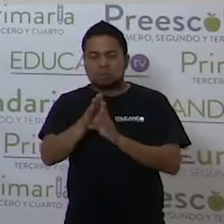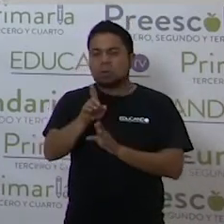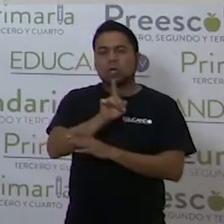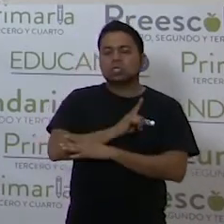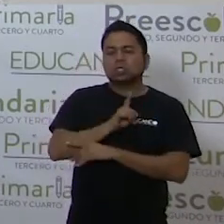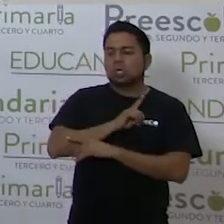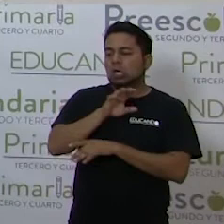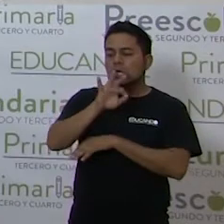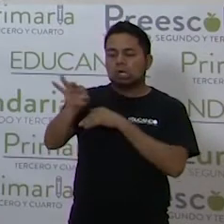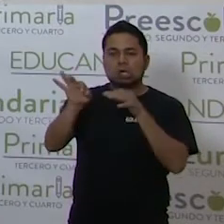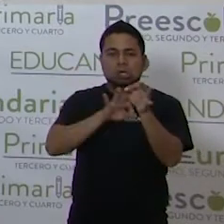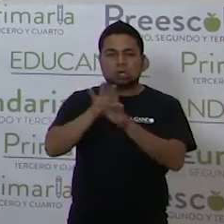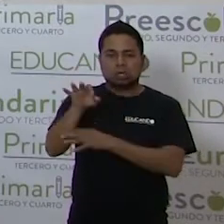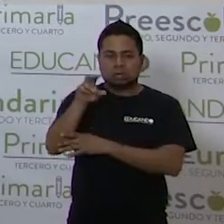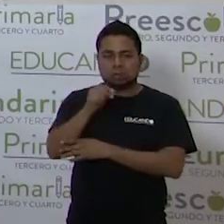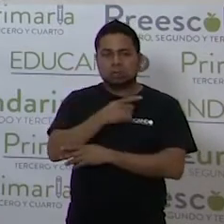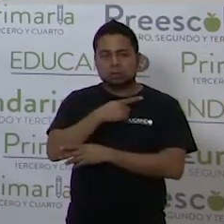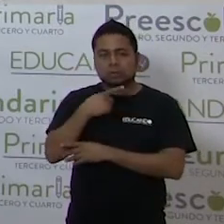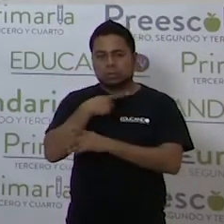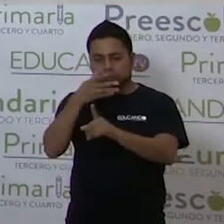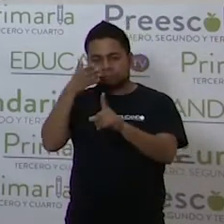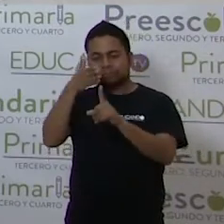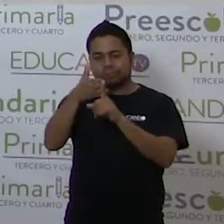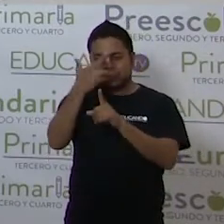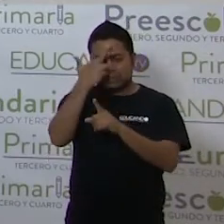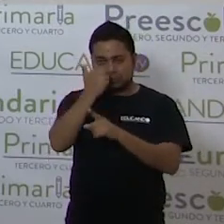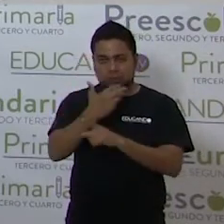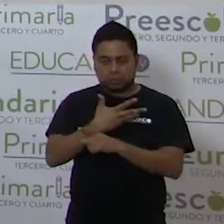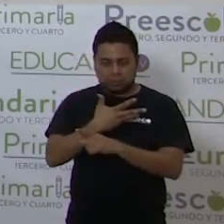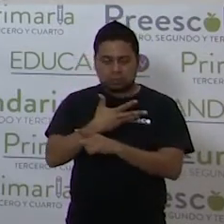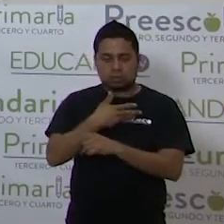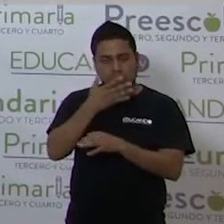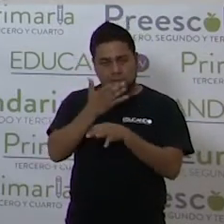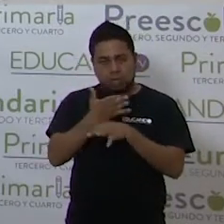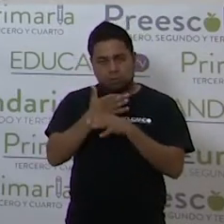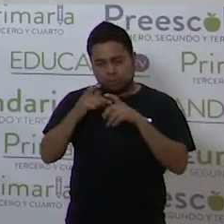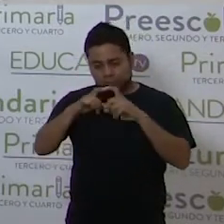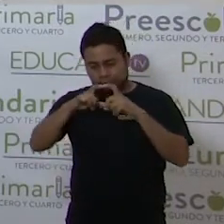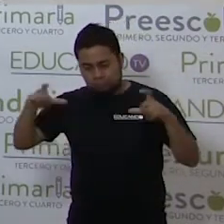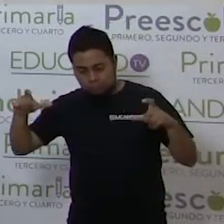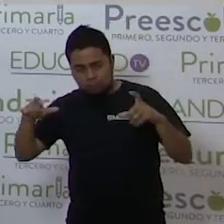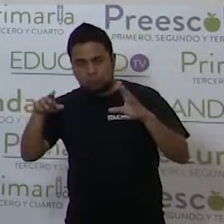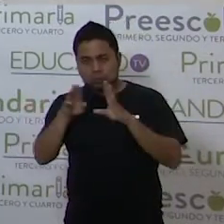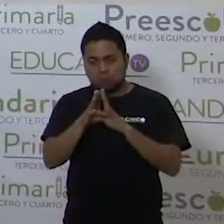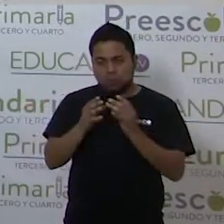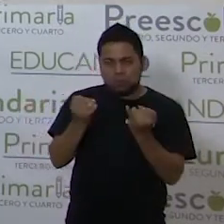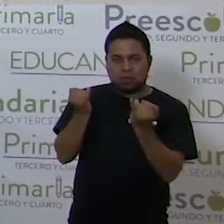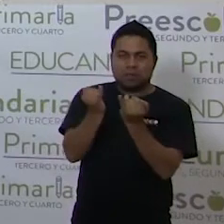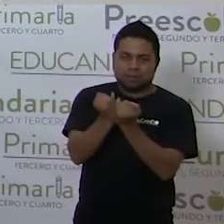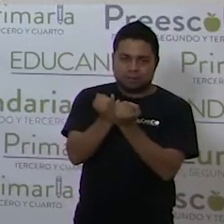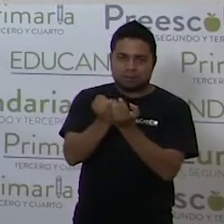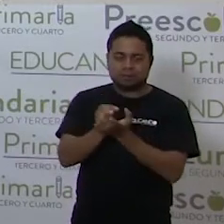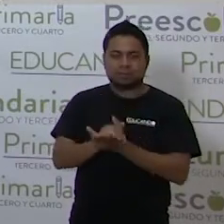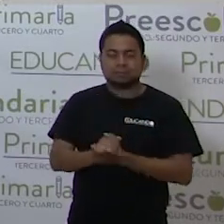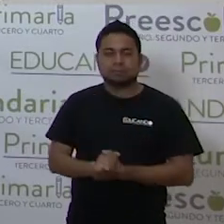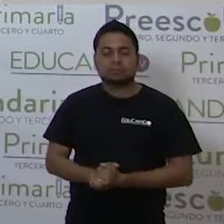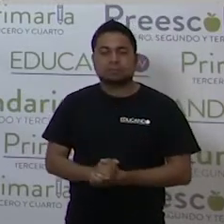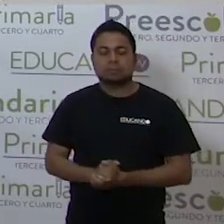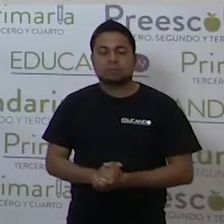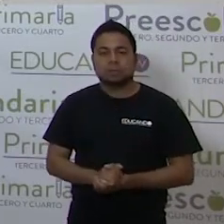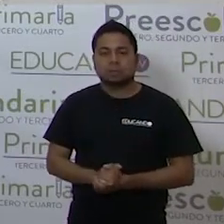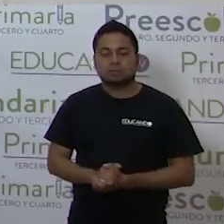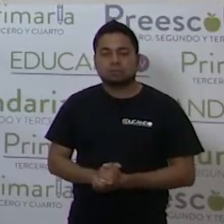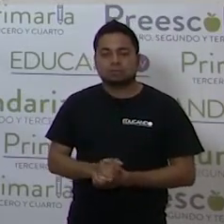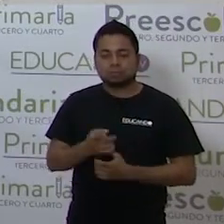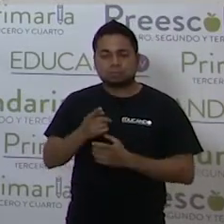sea así sino que tiene un motivo y vamos a analizar esta ecuación como una igualdad la propiedad de la